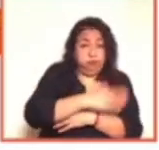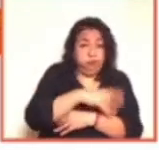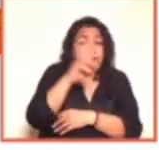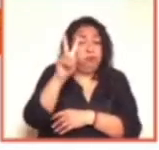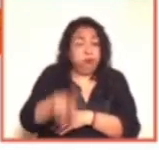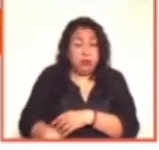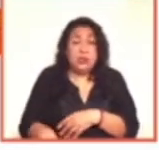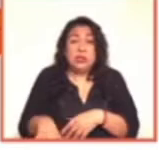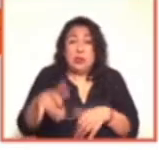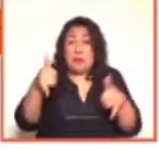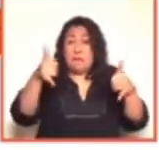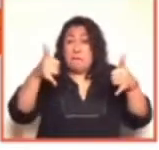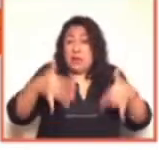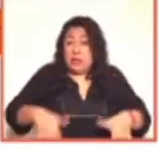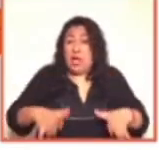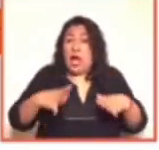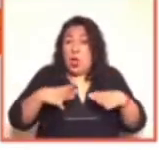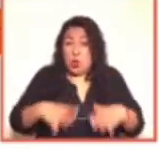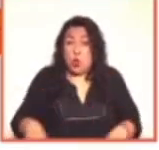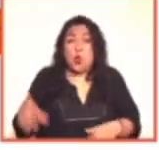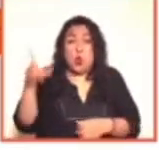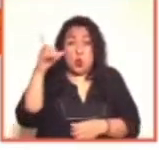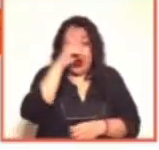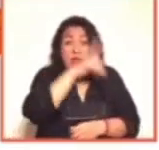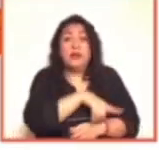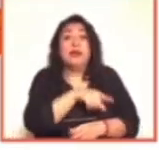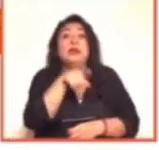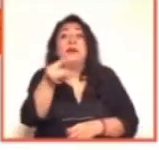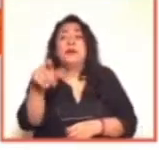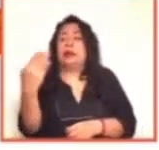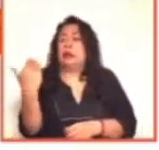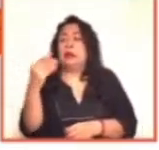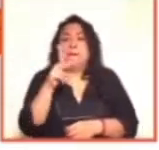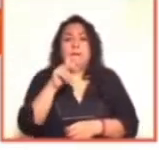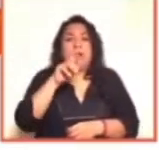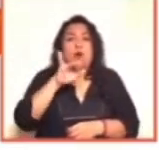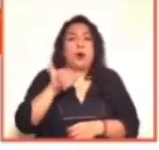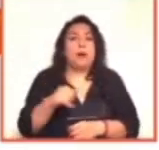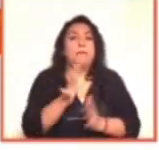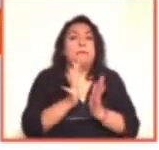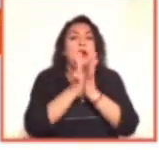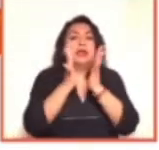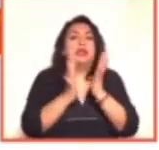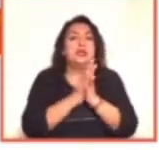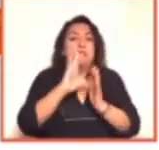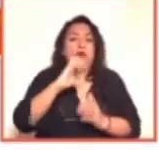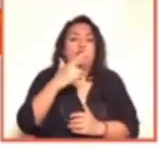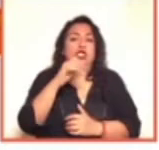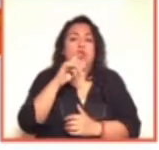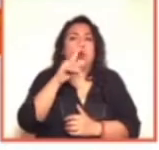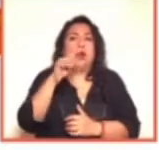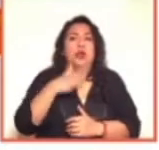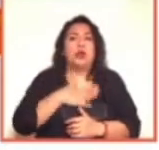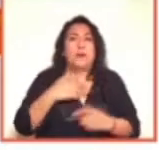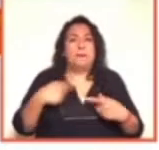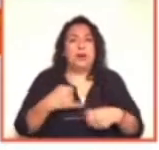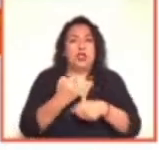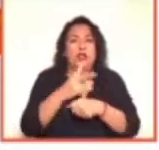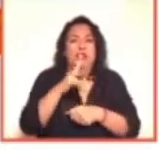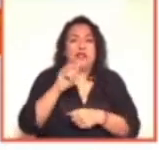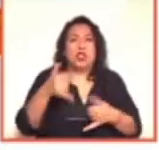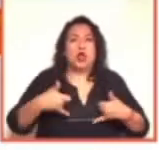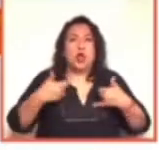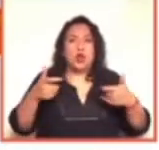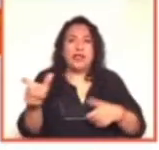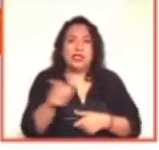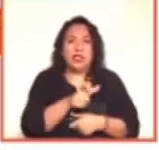demandante físicamente. Recientemente, Pedro Joaquín participó en la película Chicuarotes, donde interpretaba a Víctor, un joven de Xochimilco que vive en el